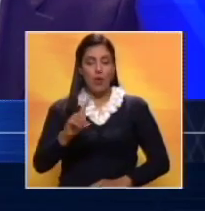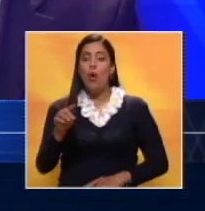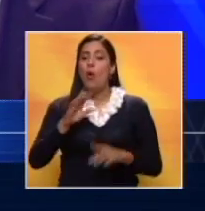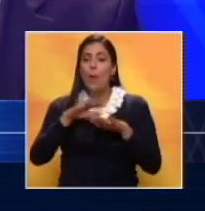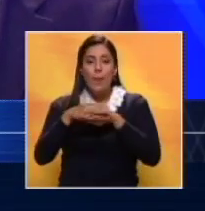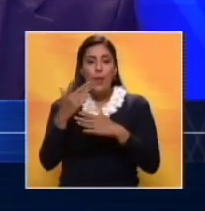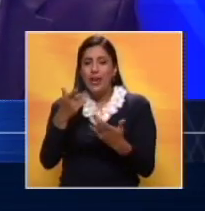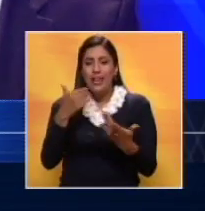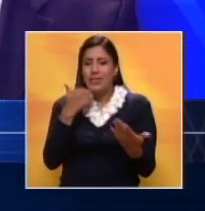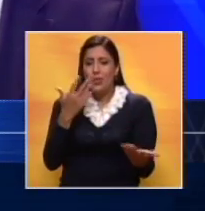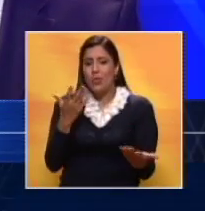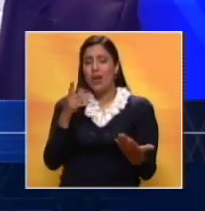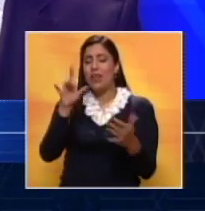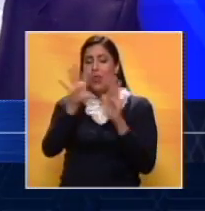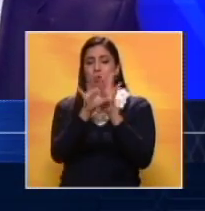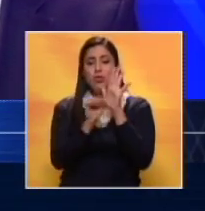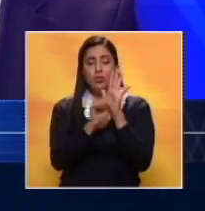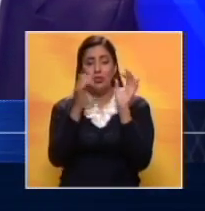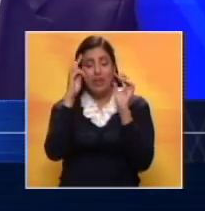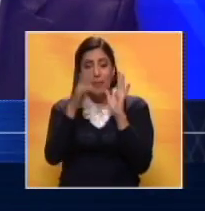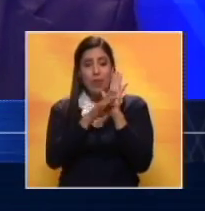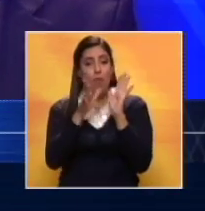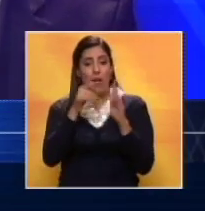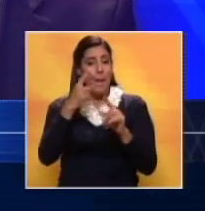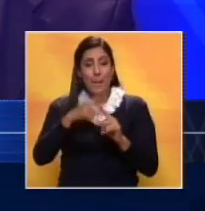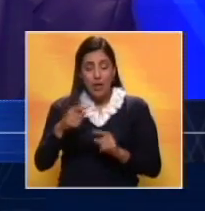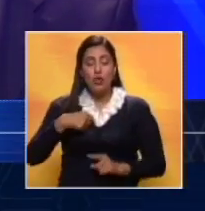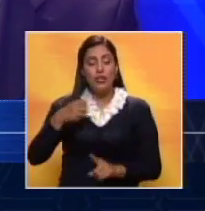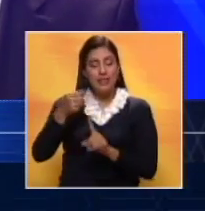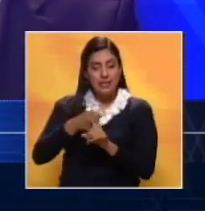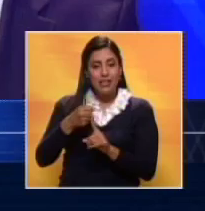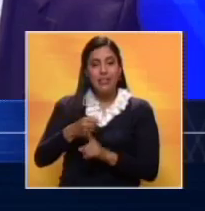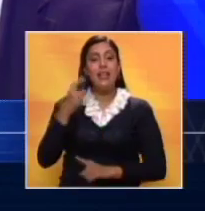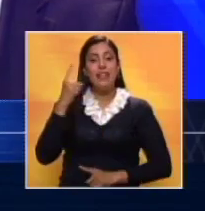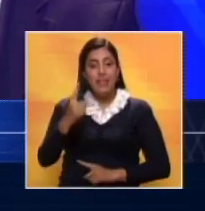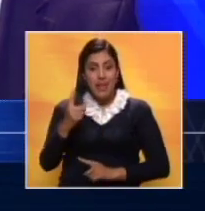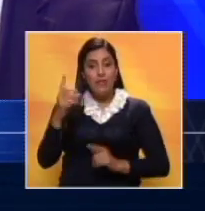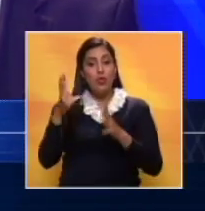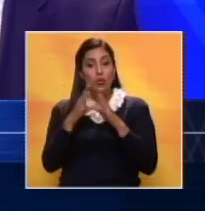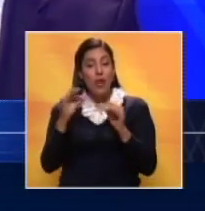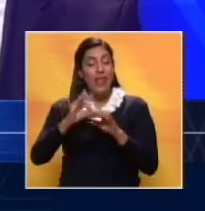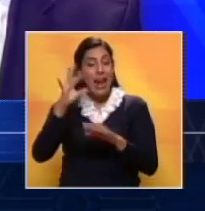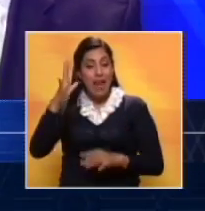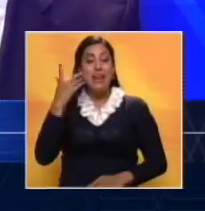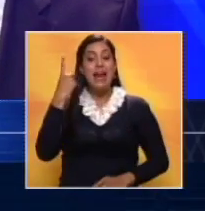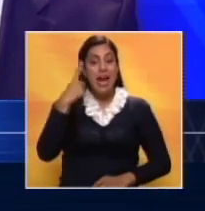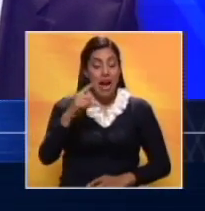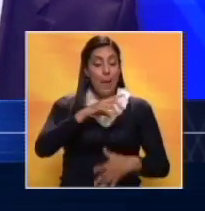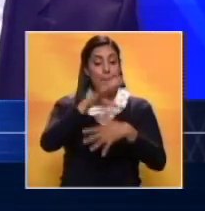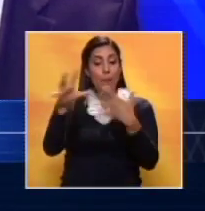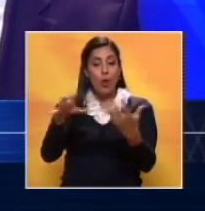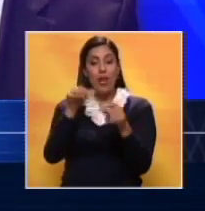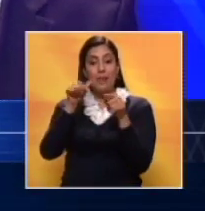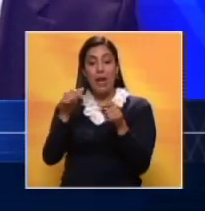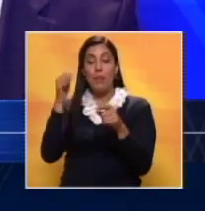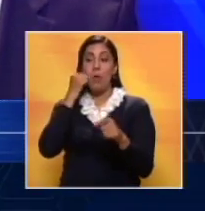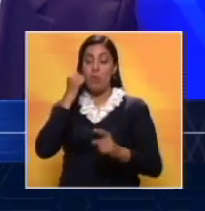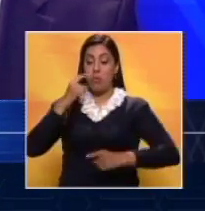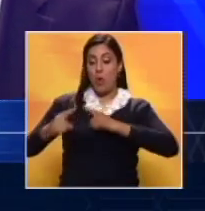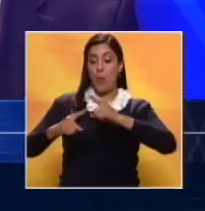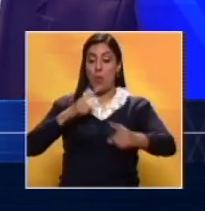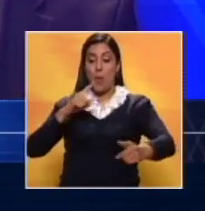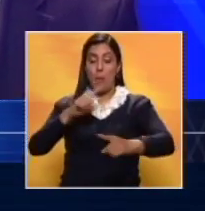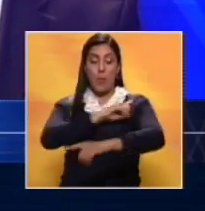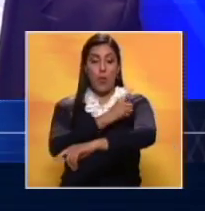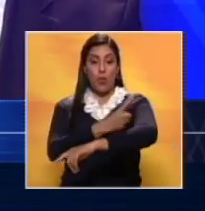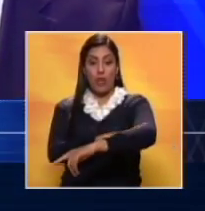sería constitucional. Pero insisto, lo grave de todo esto es que sí hay unos riesgos derivados de los excesos de poder